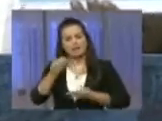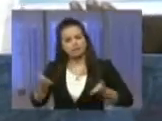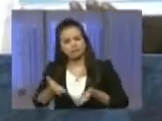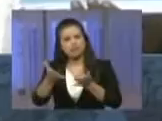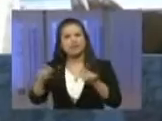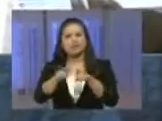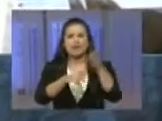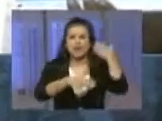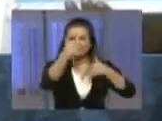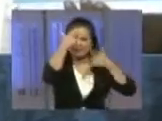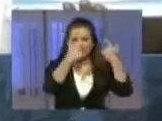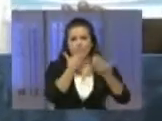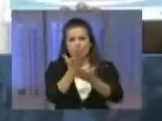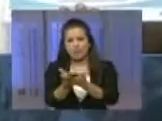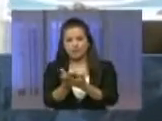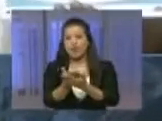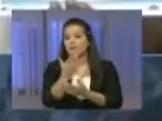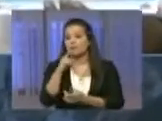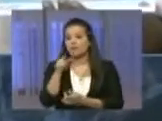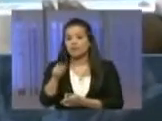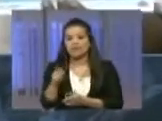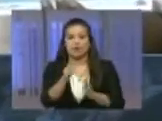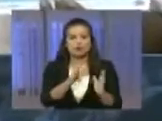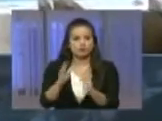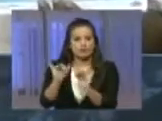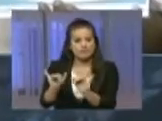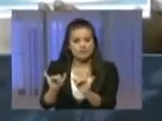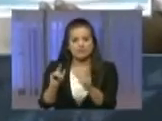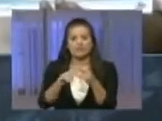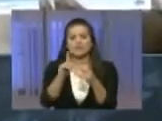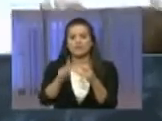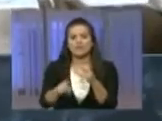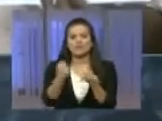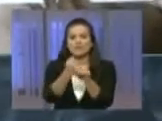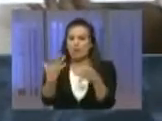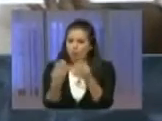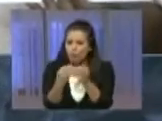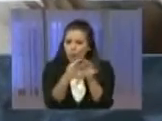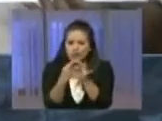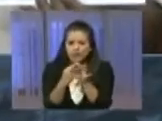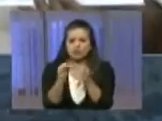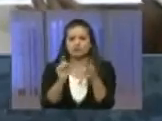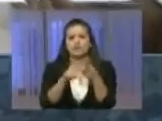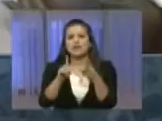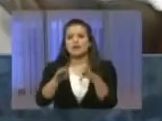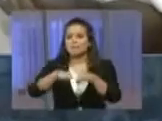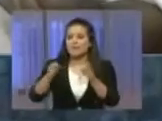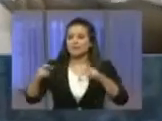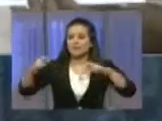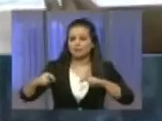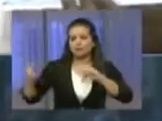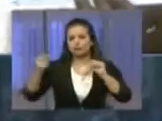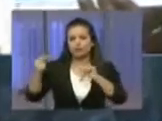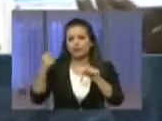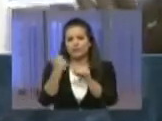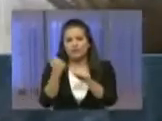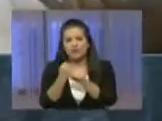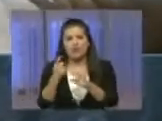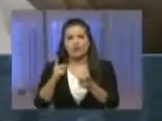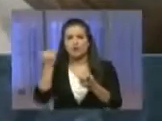comandante la organización el trabajo conjunto Las mesas de trabajo la discusión para